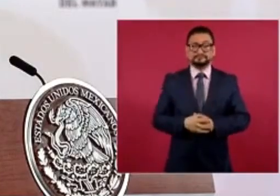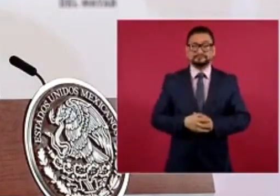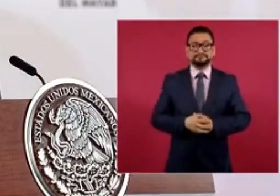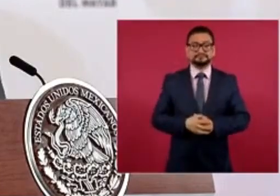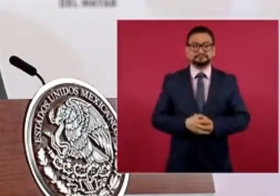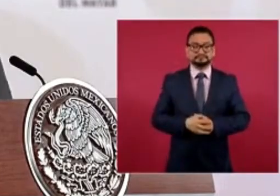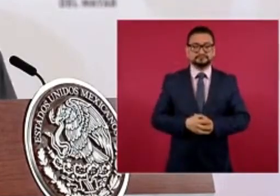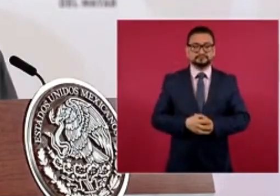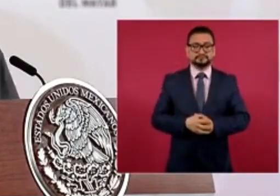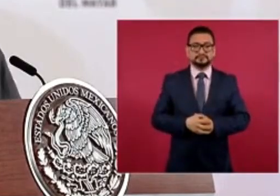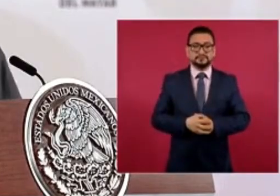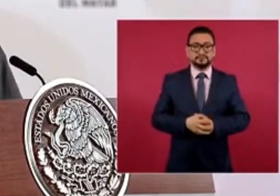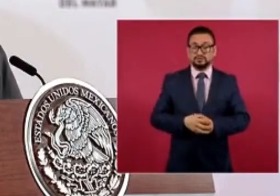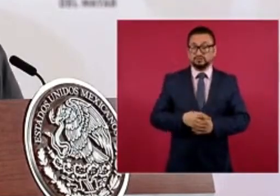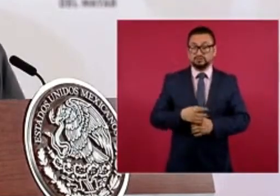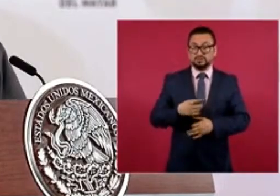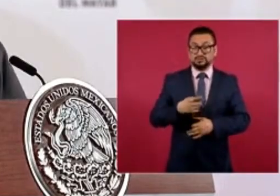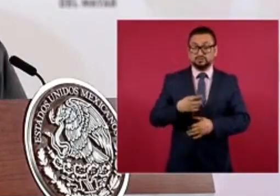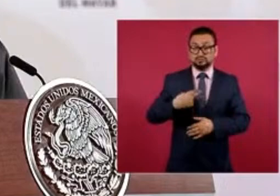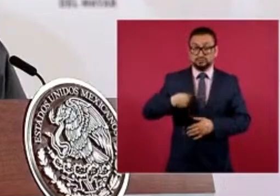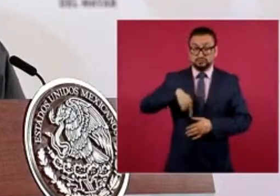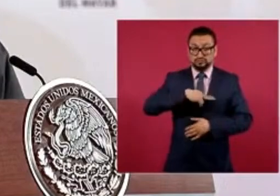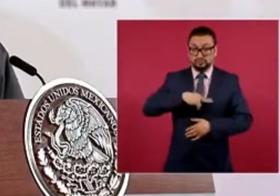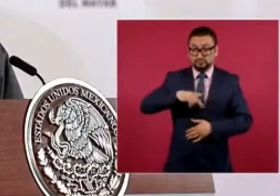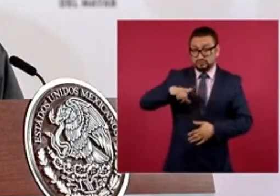En el gobierno nuestro no ha habido